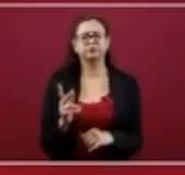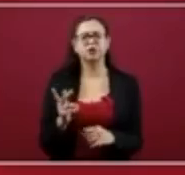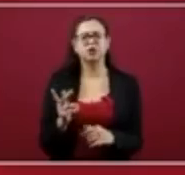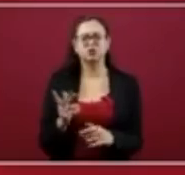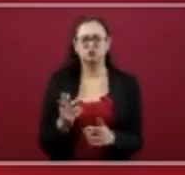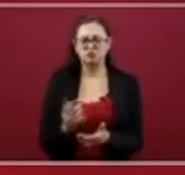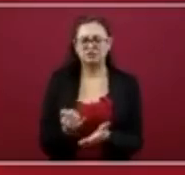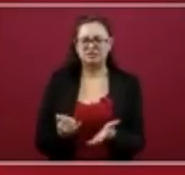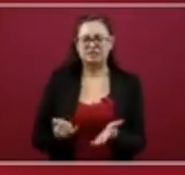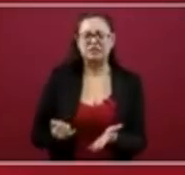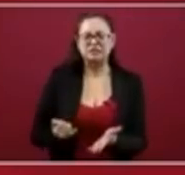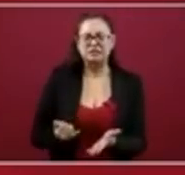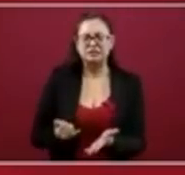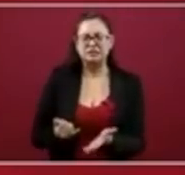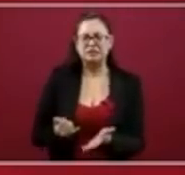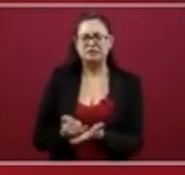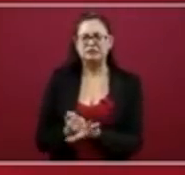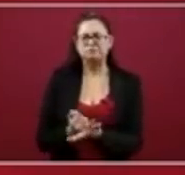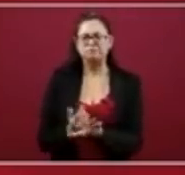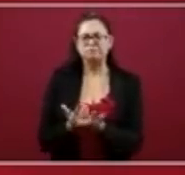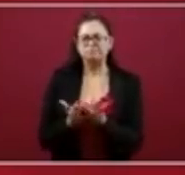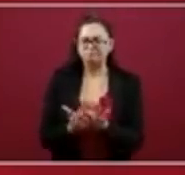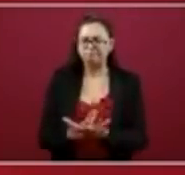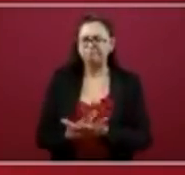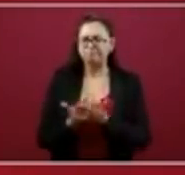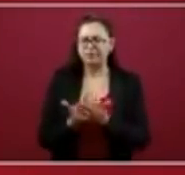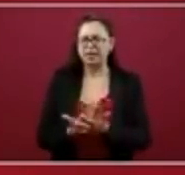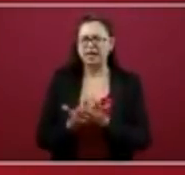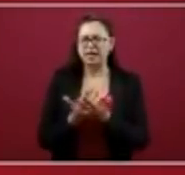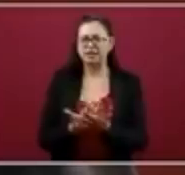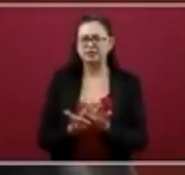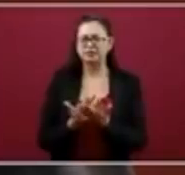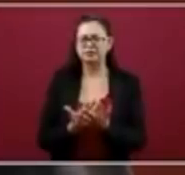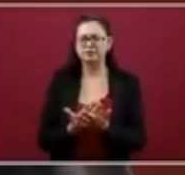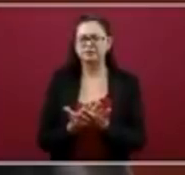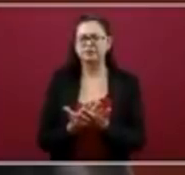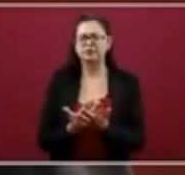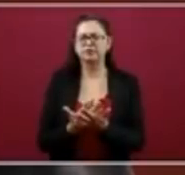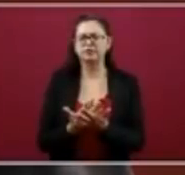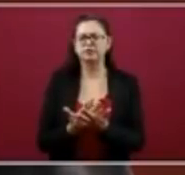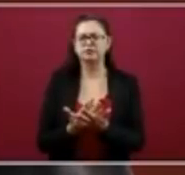esperar a que se apruebe